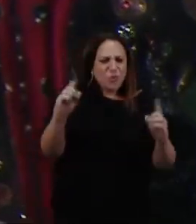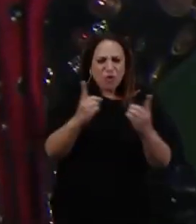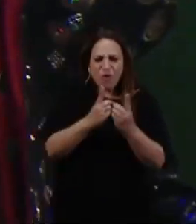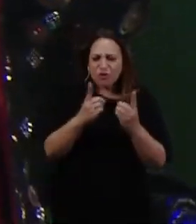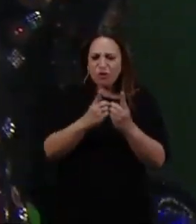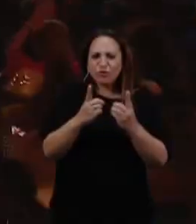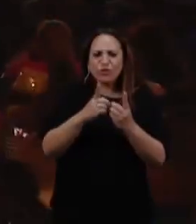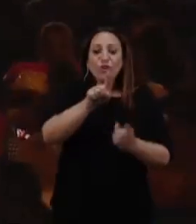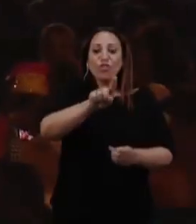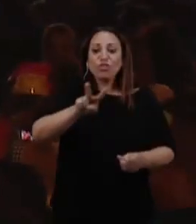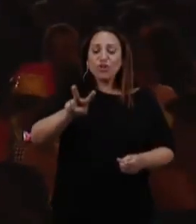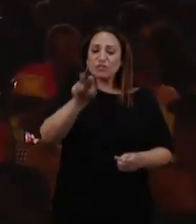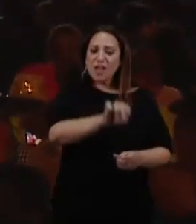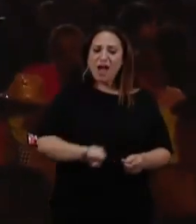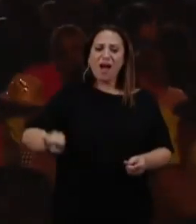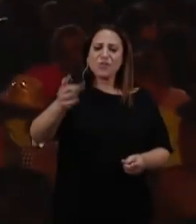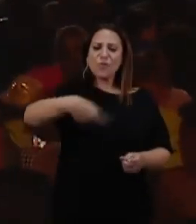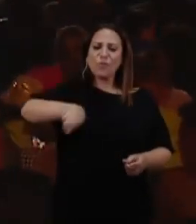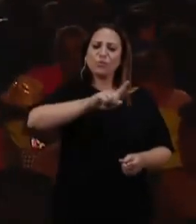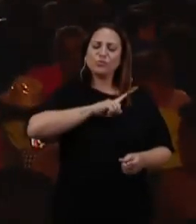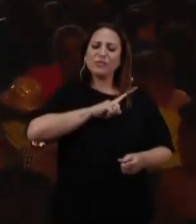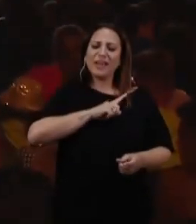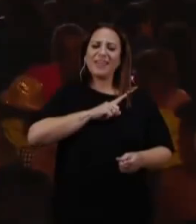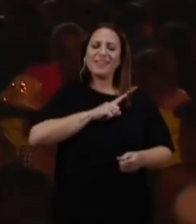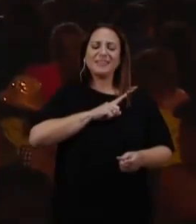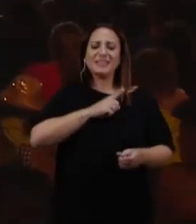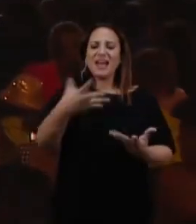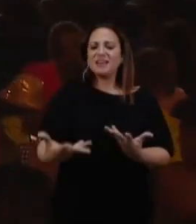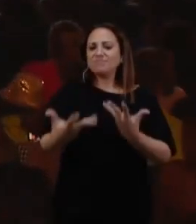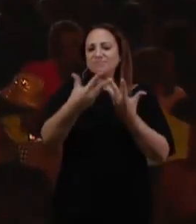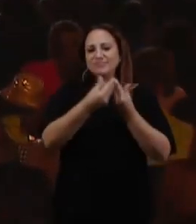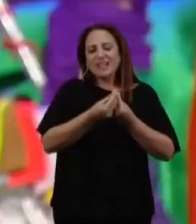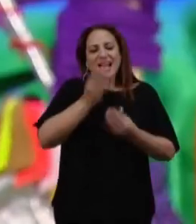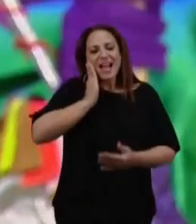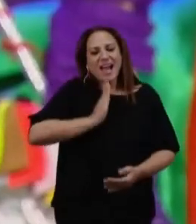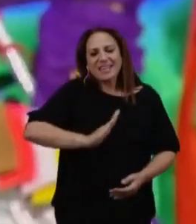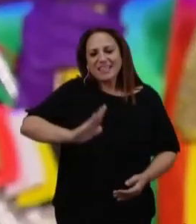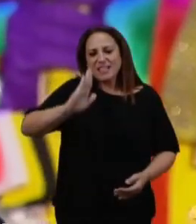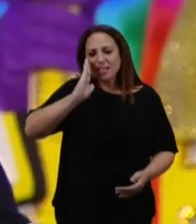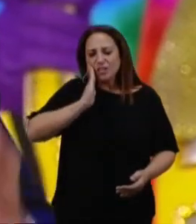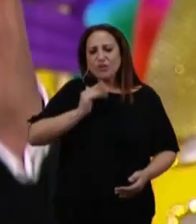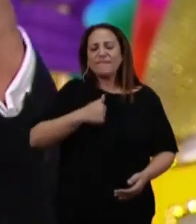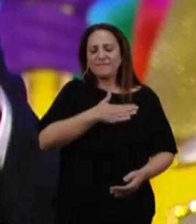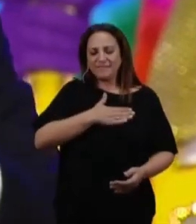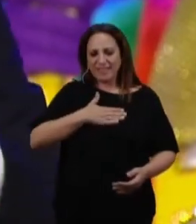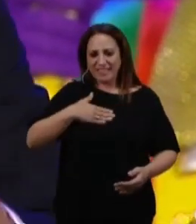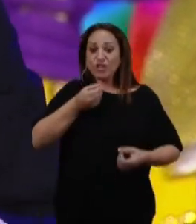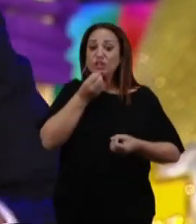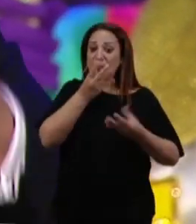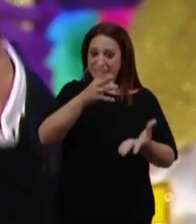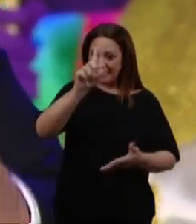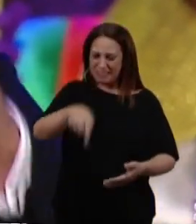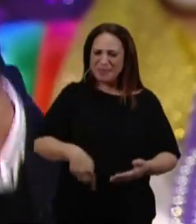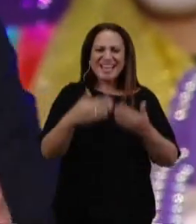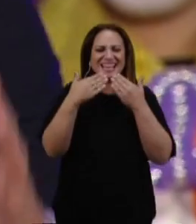segundo. Son 12 años que ustedes me han acogido con todo el cariño del mundo y yo así se los intento transmitir. Quiero dar también las gracias a